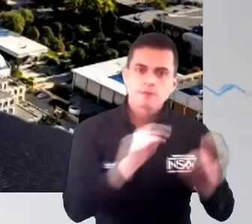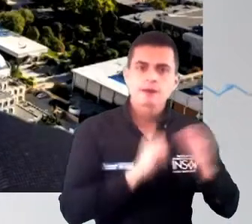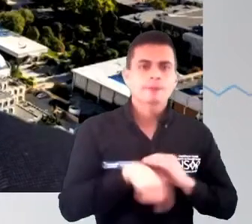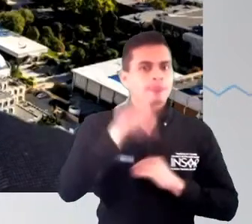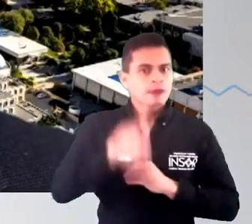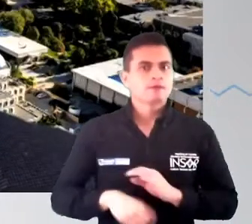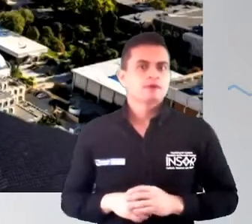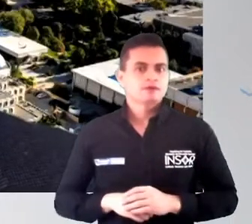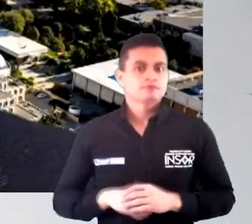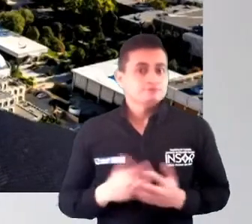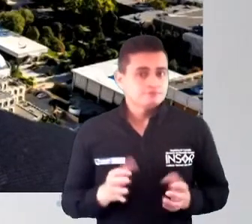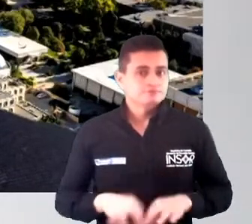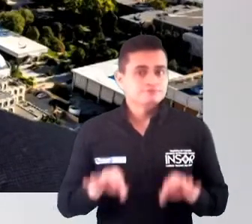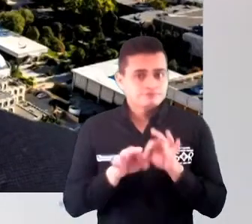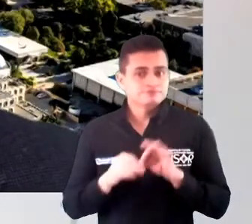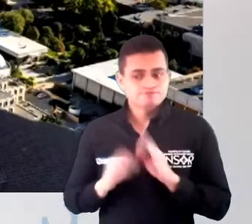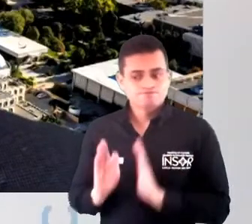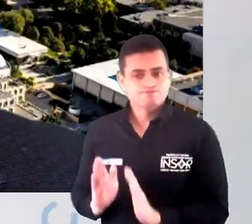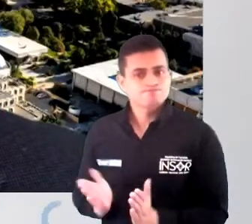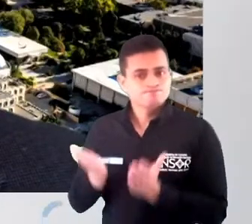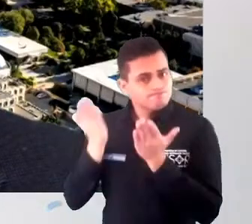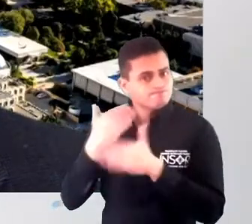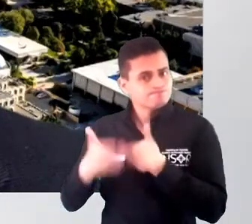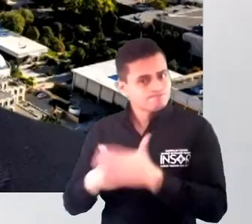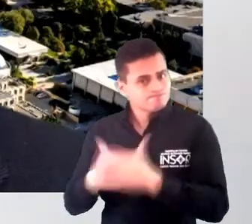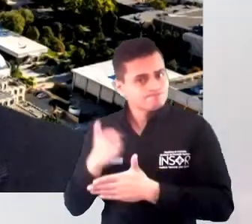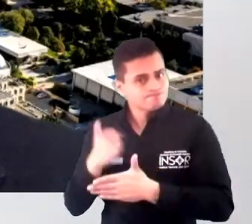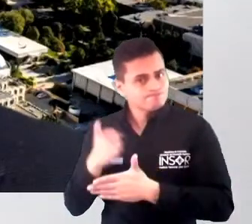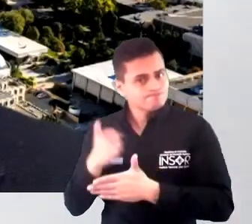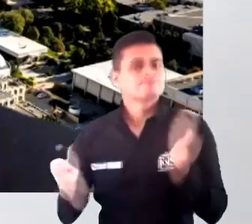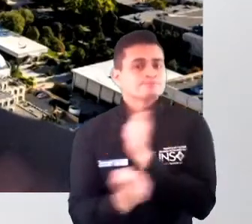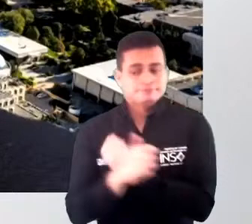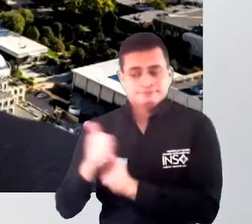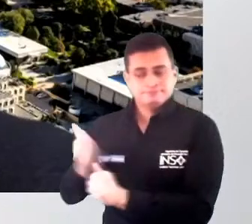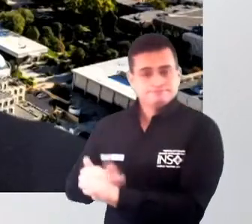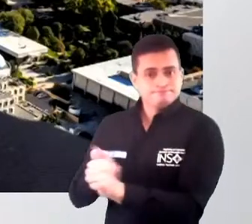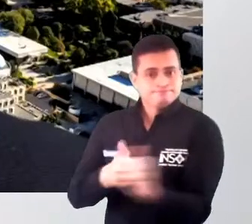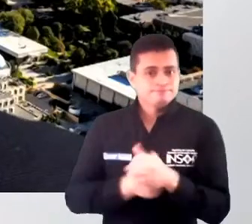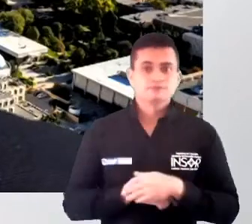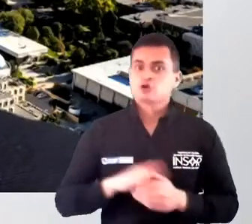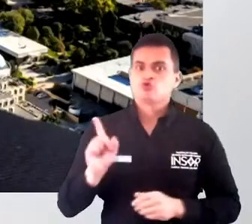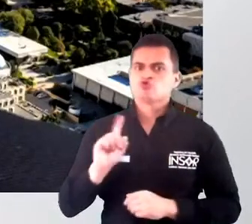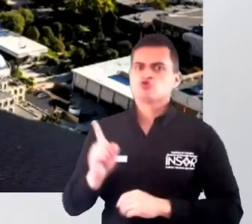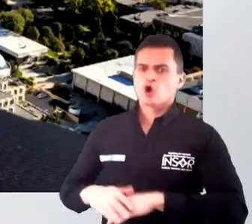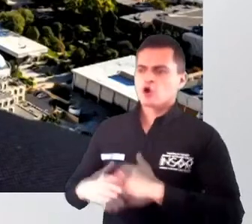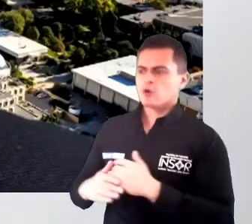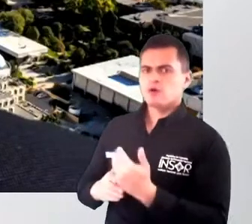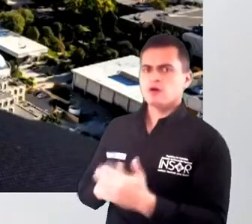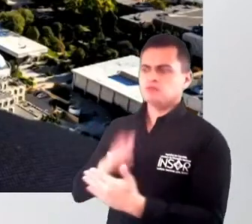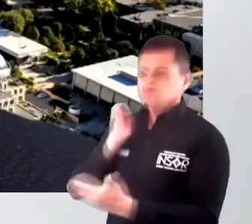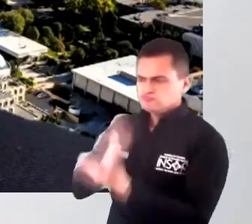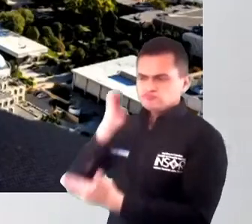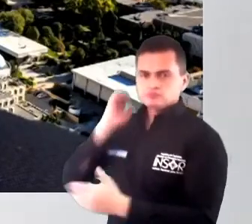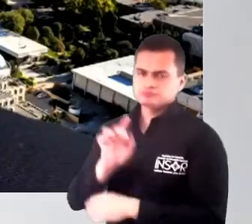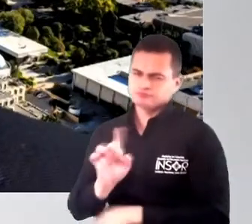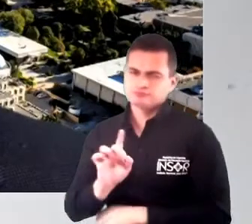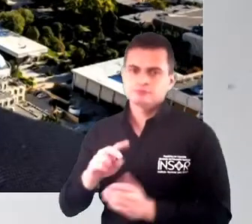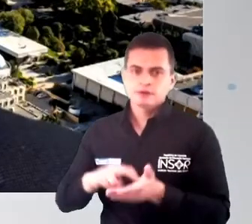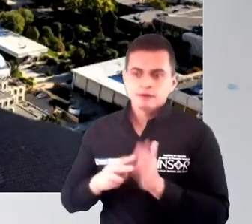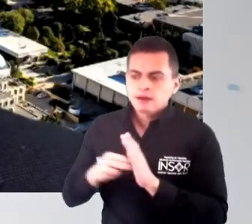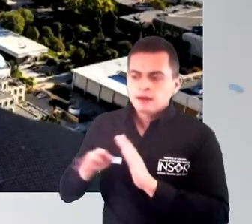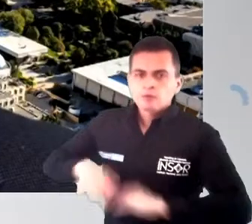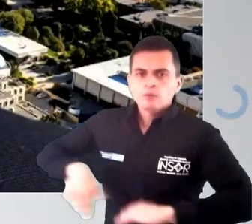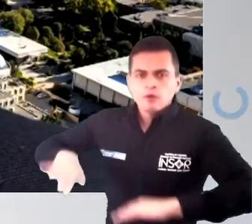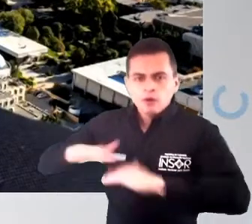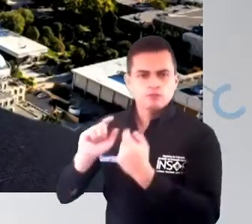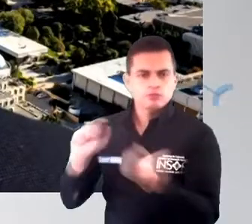sigan adelante. Y como docentes no debemos esperar que en ese periodo de transición que los docentes